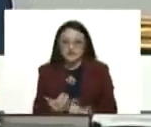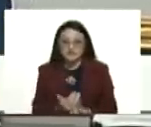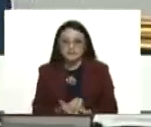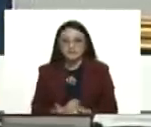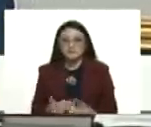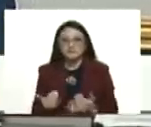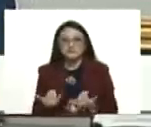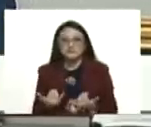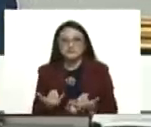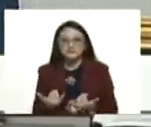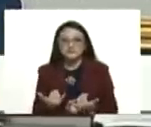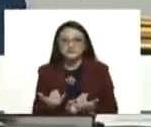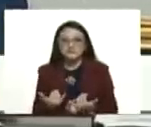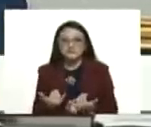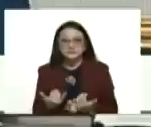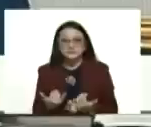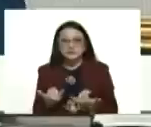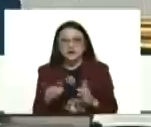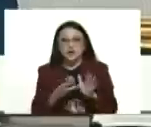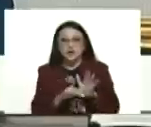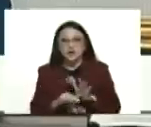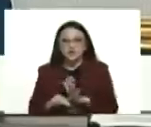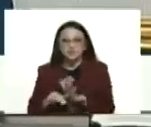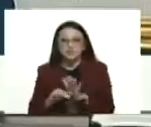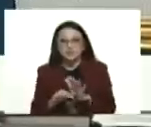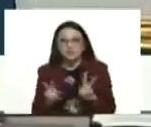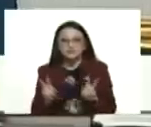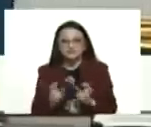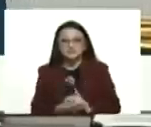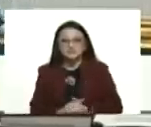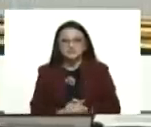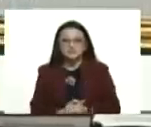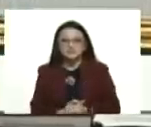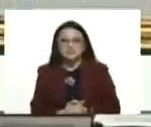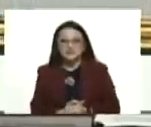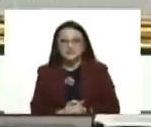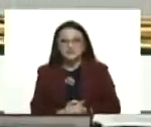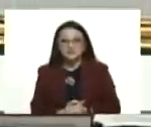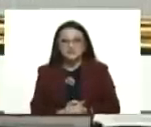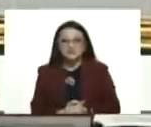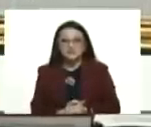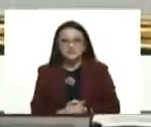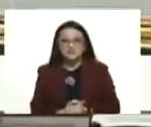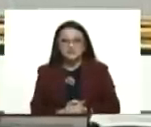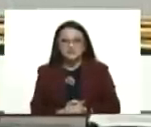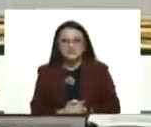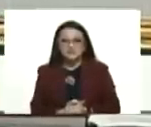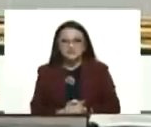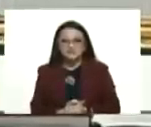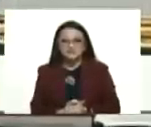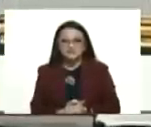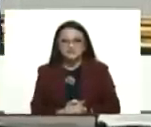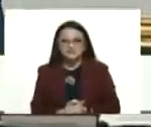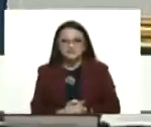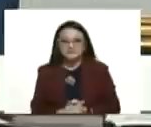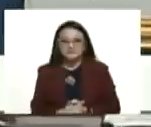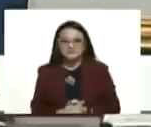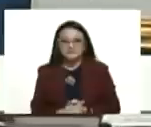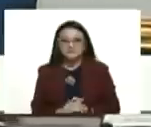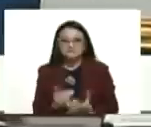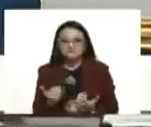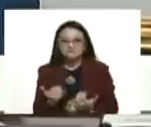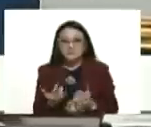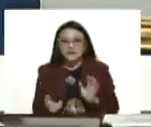sistema, que es el corruptor, y que de manera pasmosa